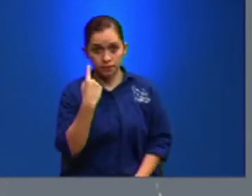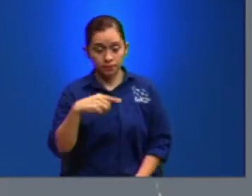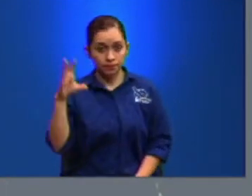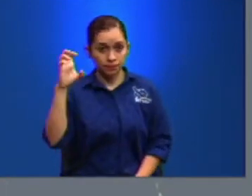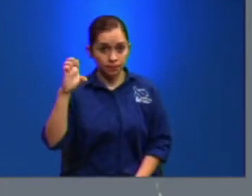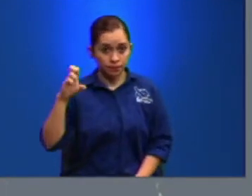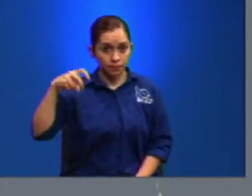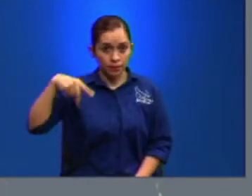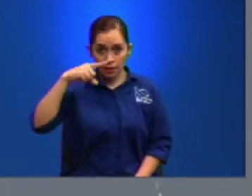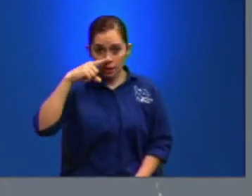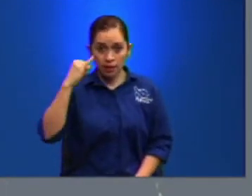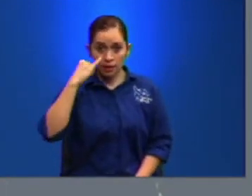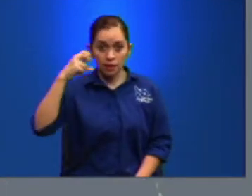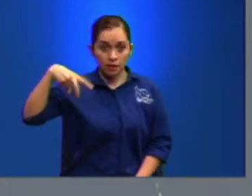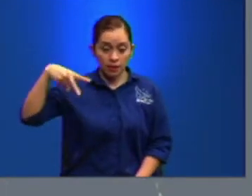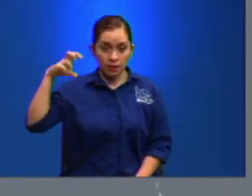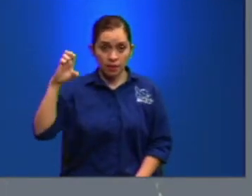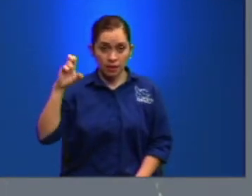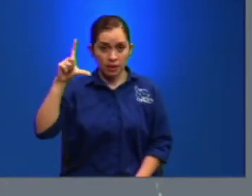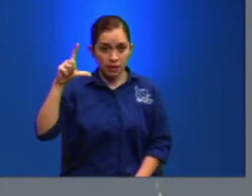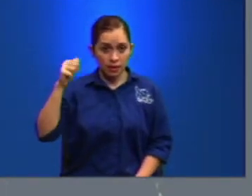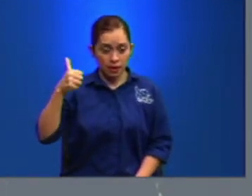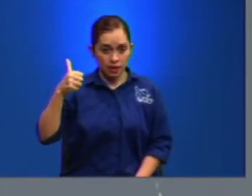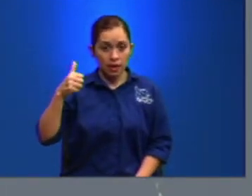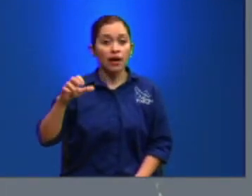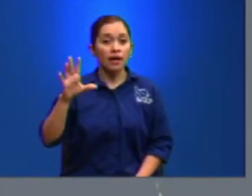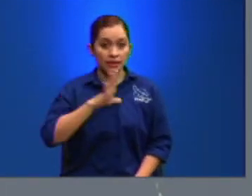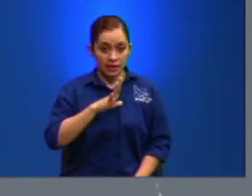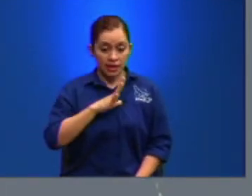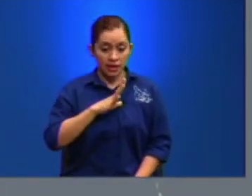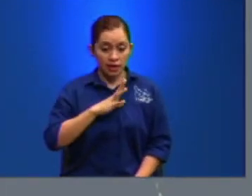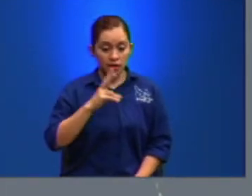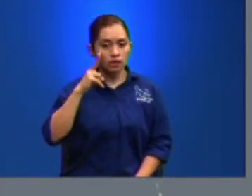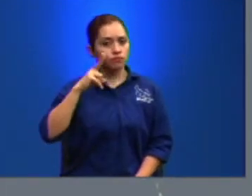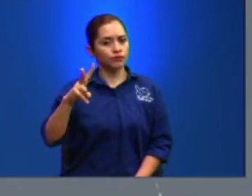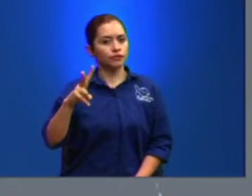me hace que lo han de castigar bien duro para que aprenda